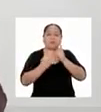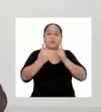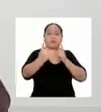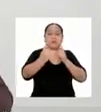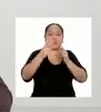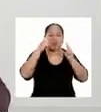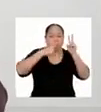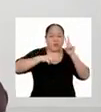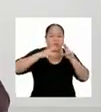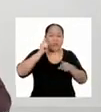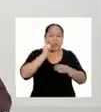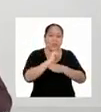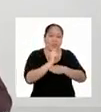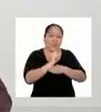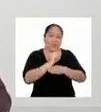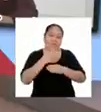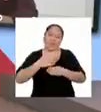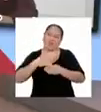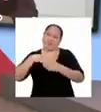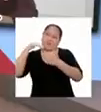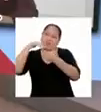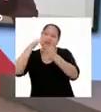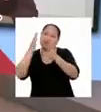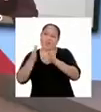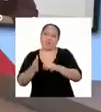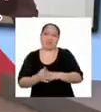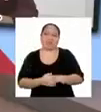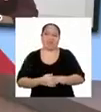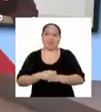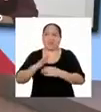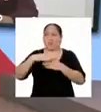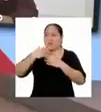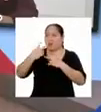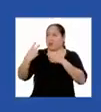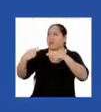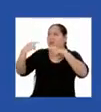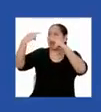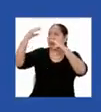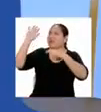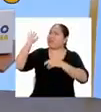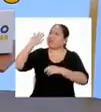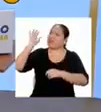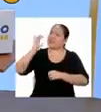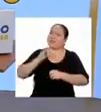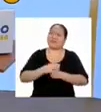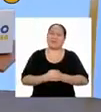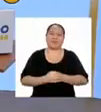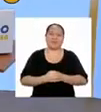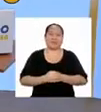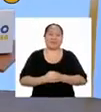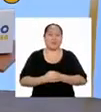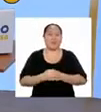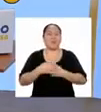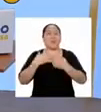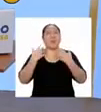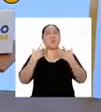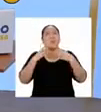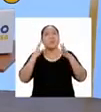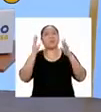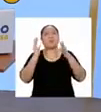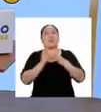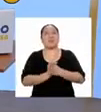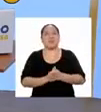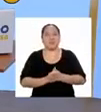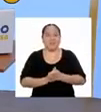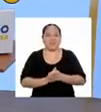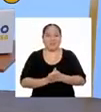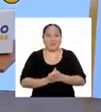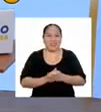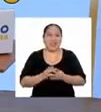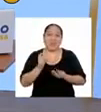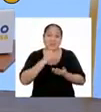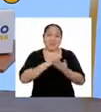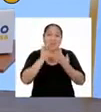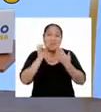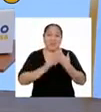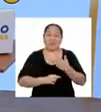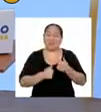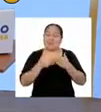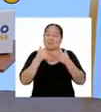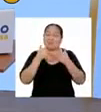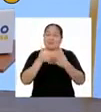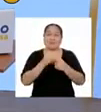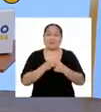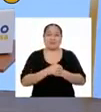revisar avances de mis estudiantes. Hasta una próxima, chao. Uf, sesión intensa hoy, ¿no?